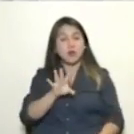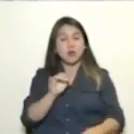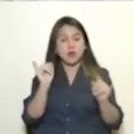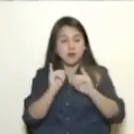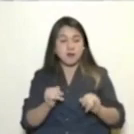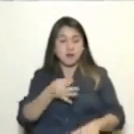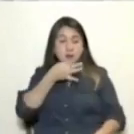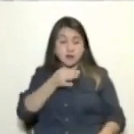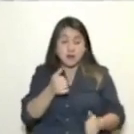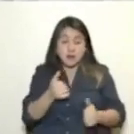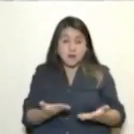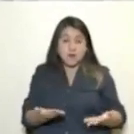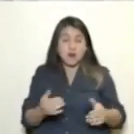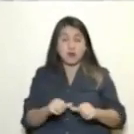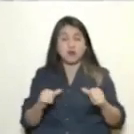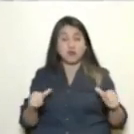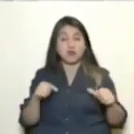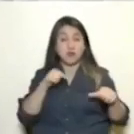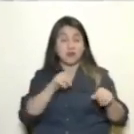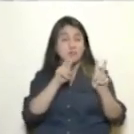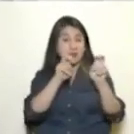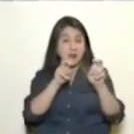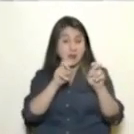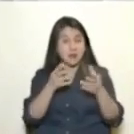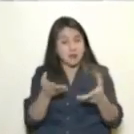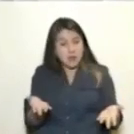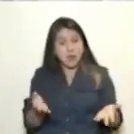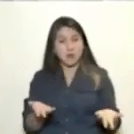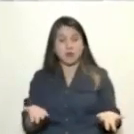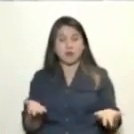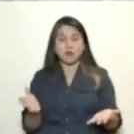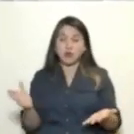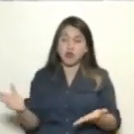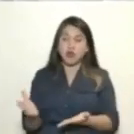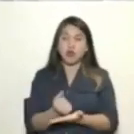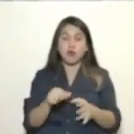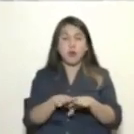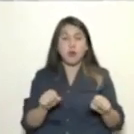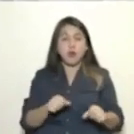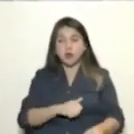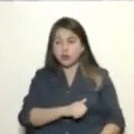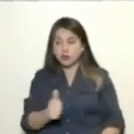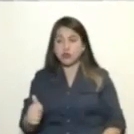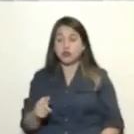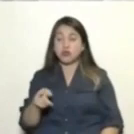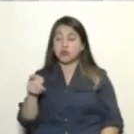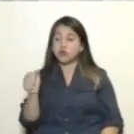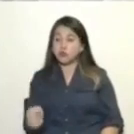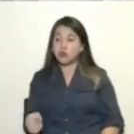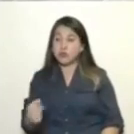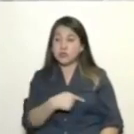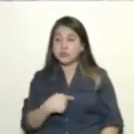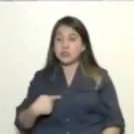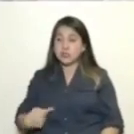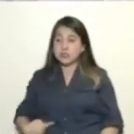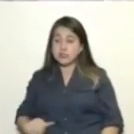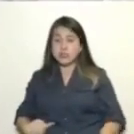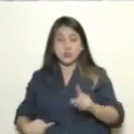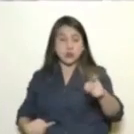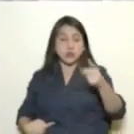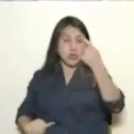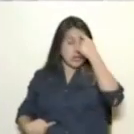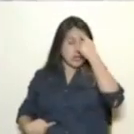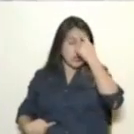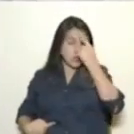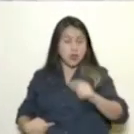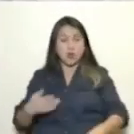de decir, bueno, sobre este tema, pongámonos todos de acuerdo. Porque usted podrá ser China, usted podrá ser la India, usted